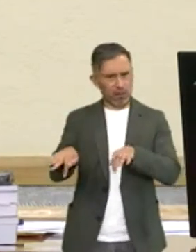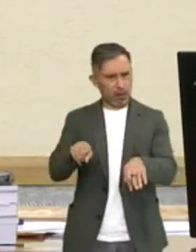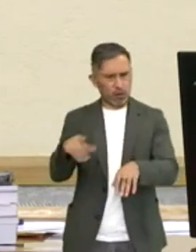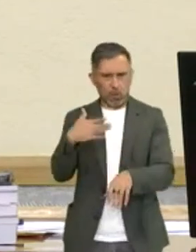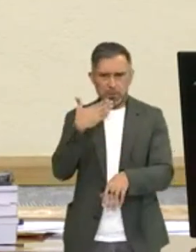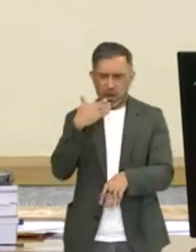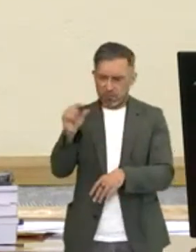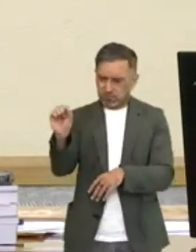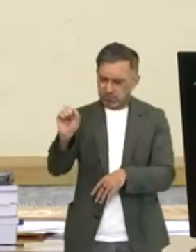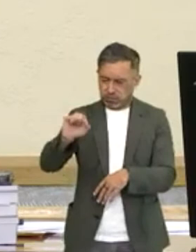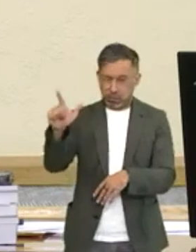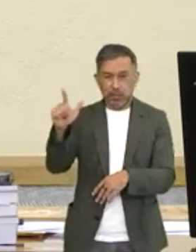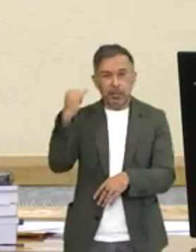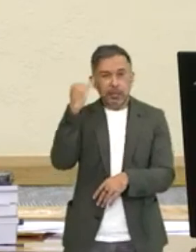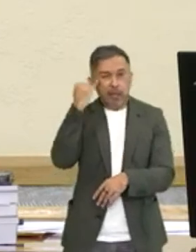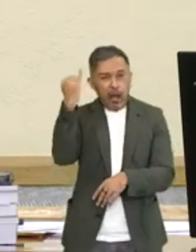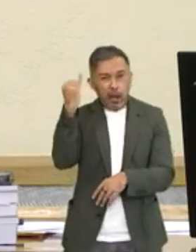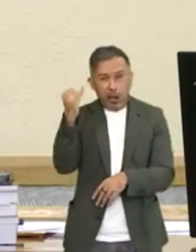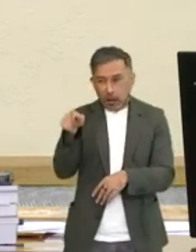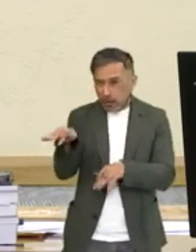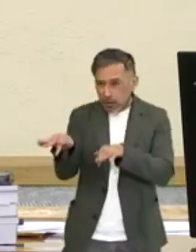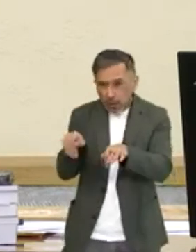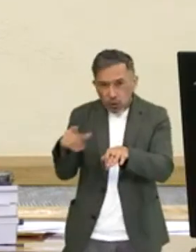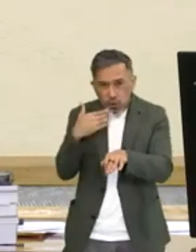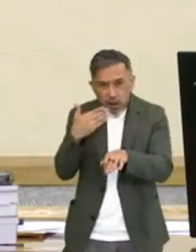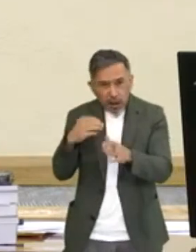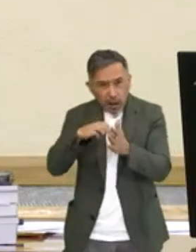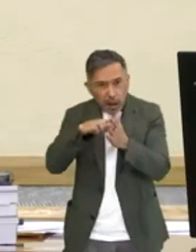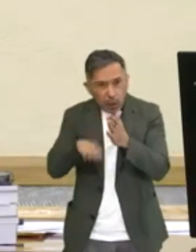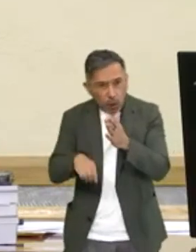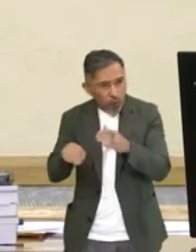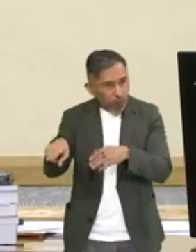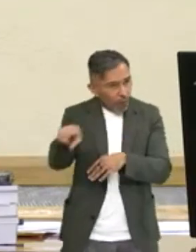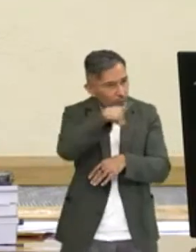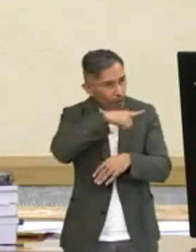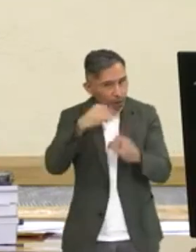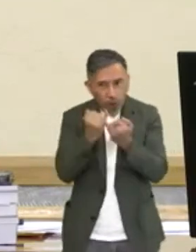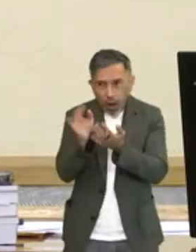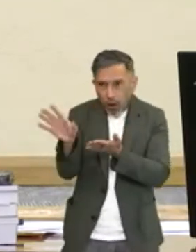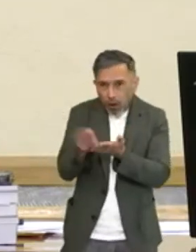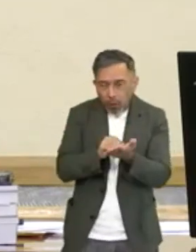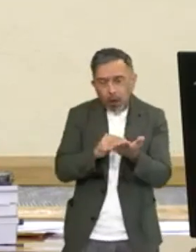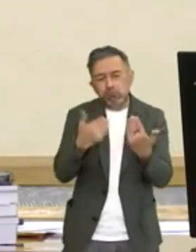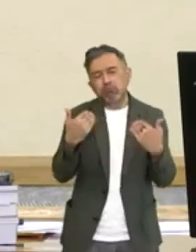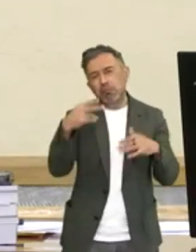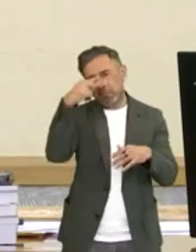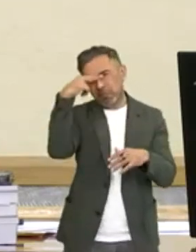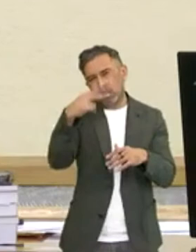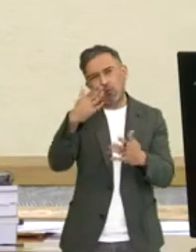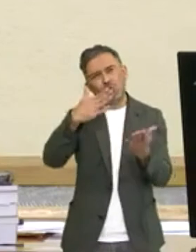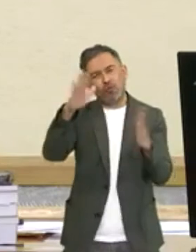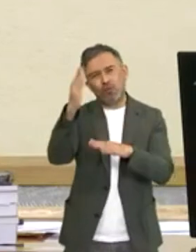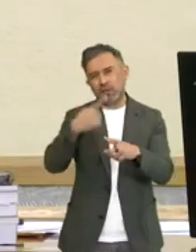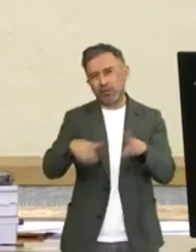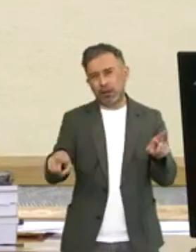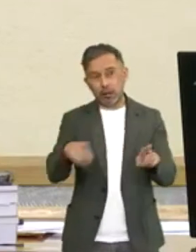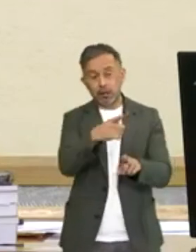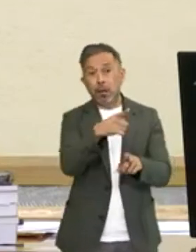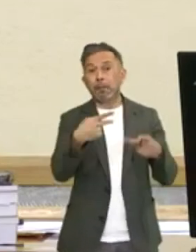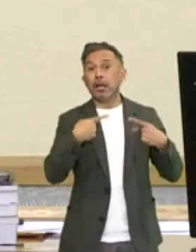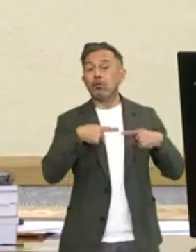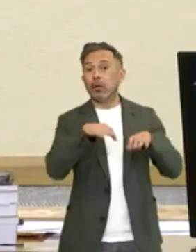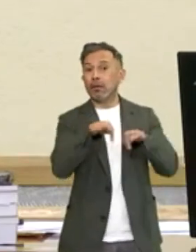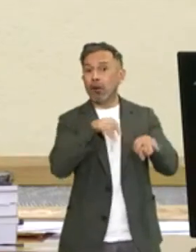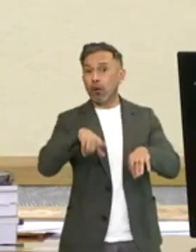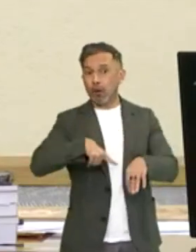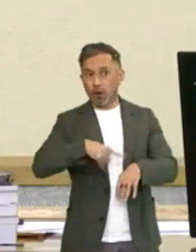más funcionarios como él, este país sería distinto. Si hubiera más funcionarios como él en el gobierno, en los otros órganos del Estado, este país sería profundamente